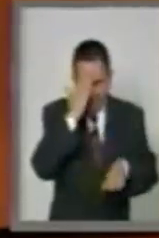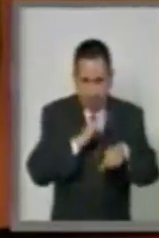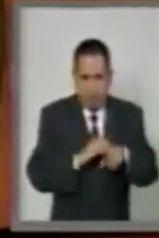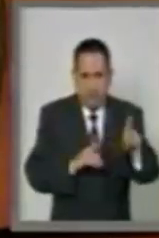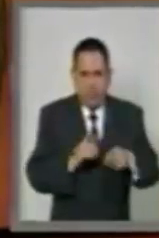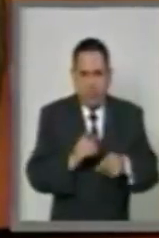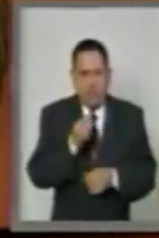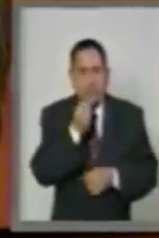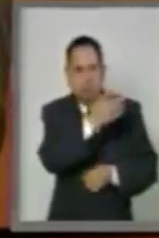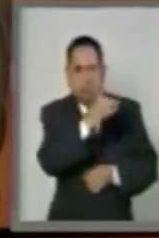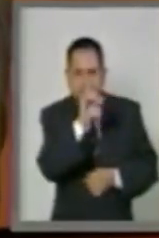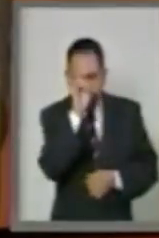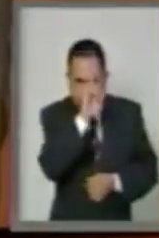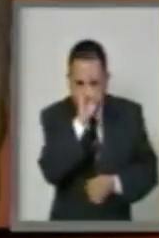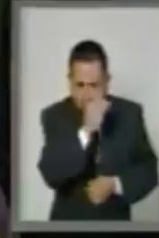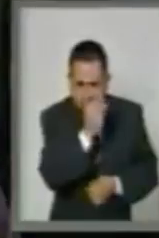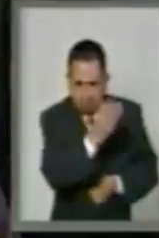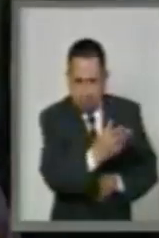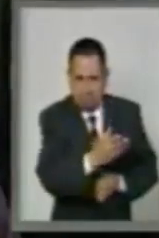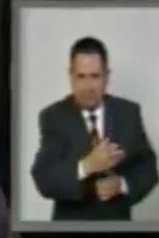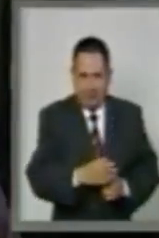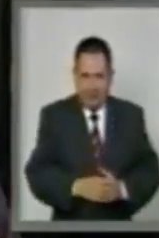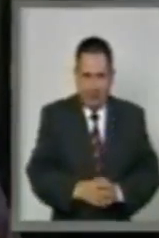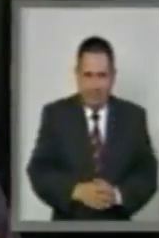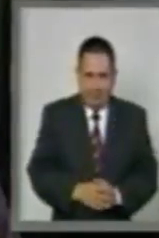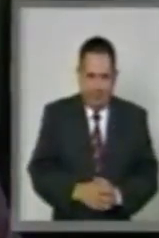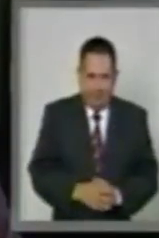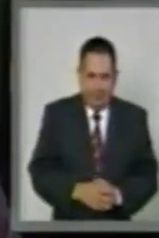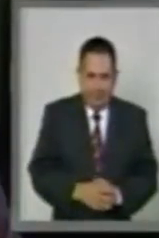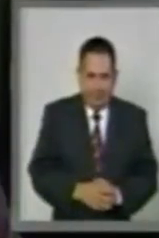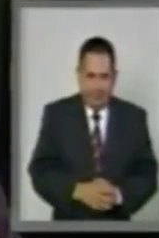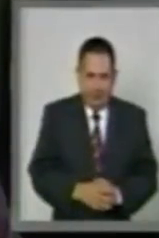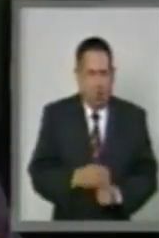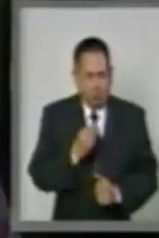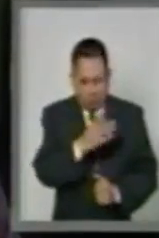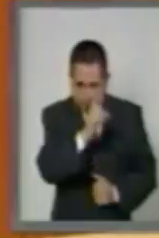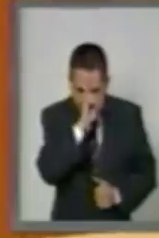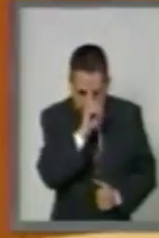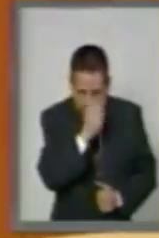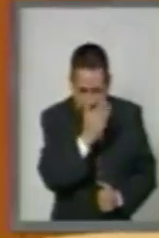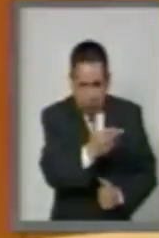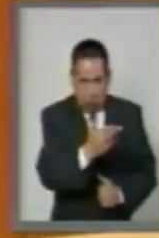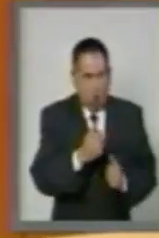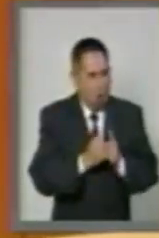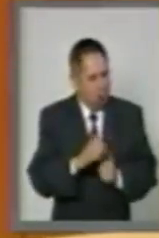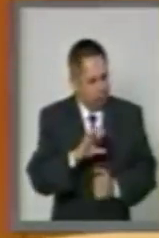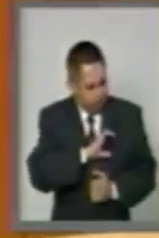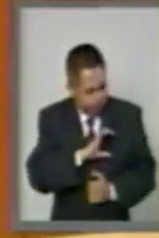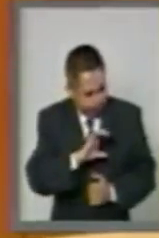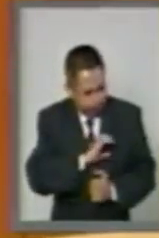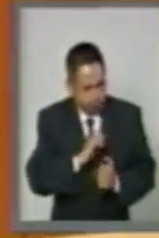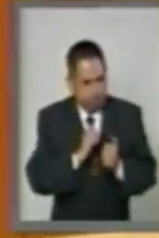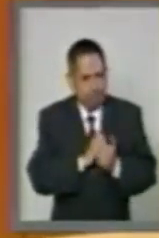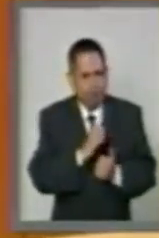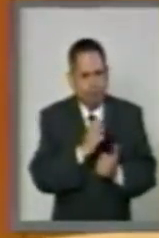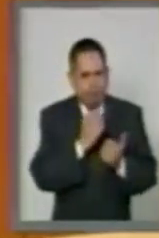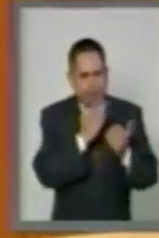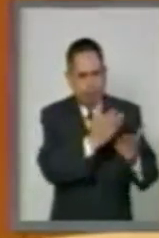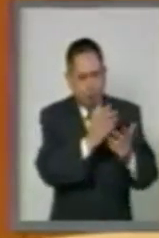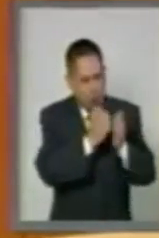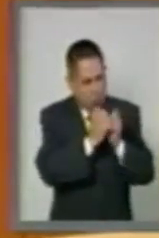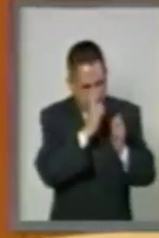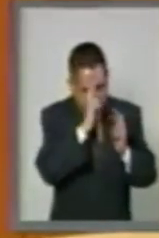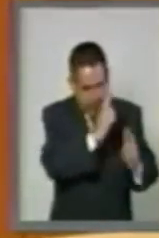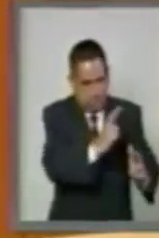le voy a dar un consejo, ¿no? Un consejo afectuoso, cariñoso,